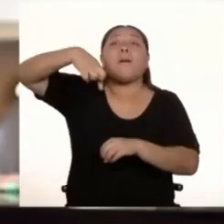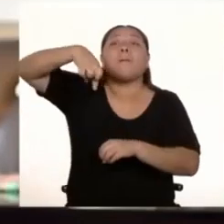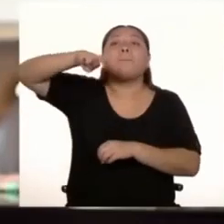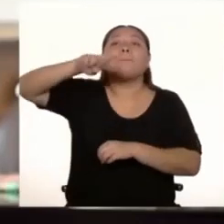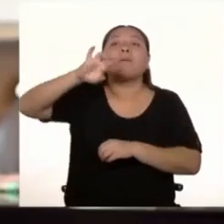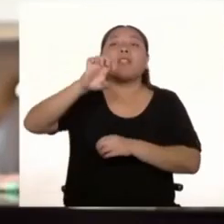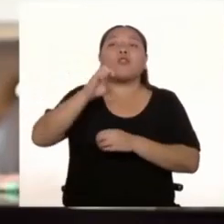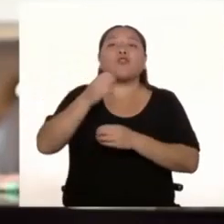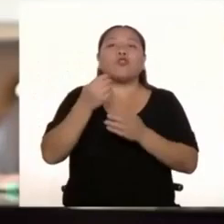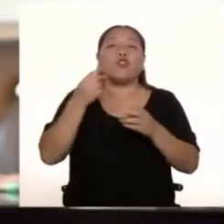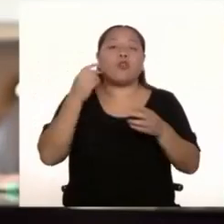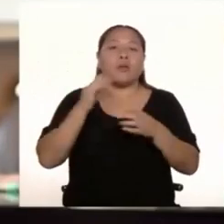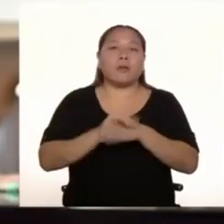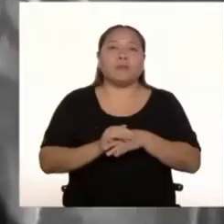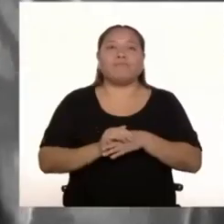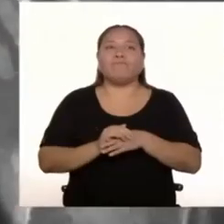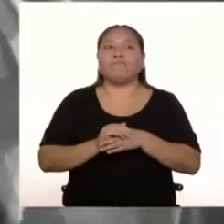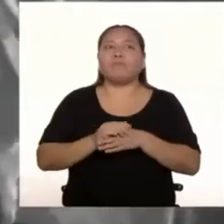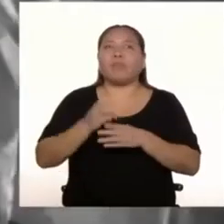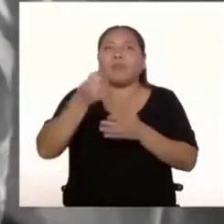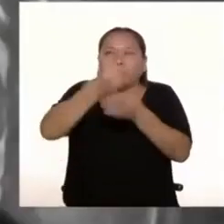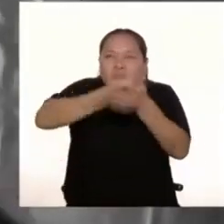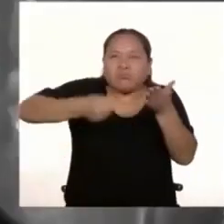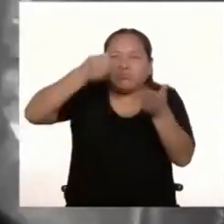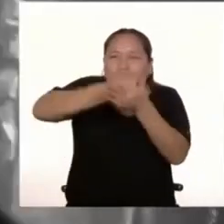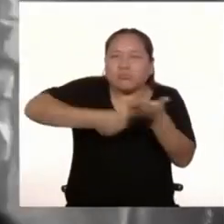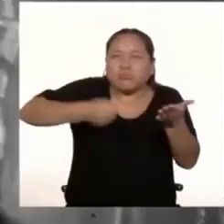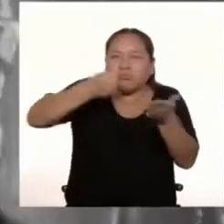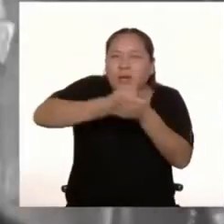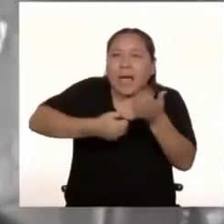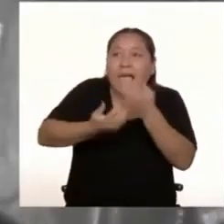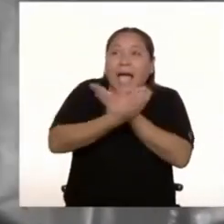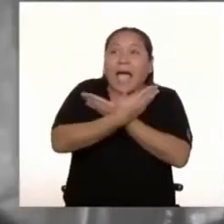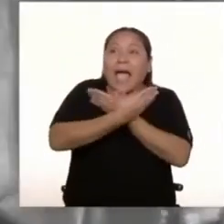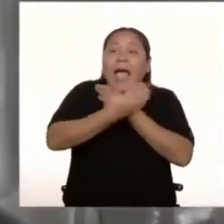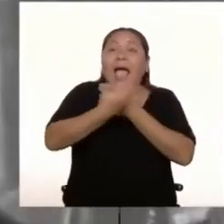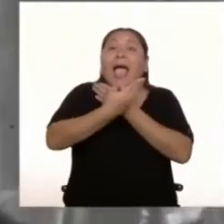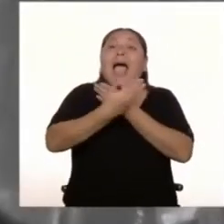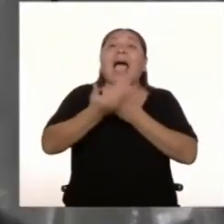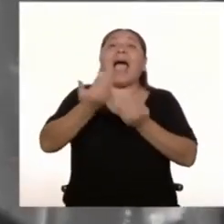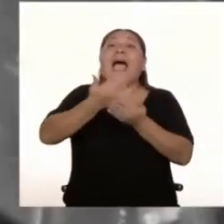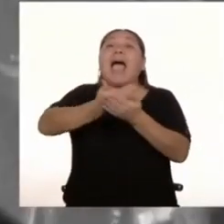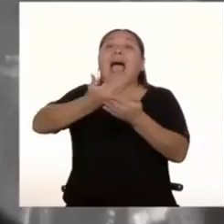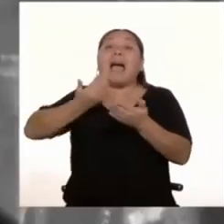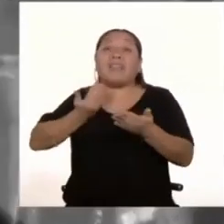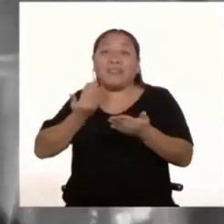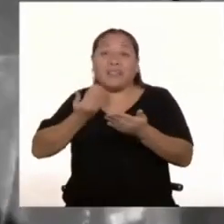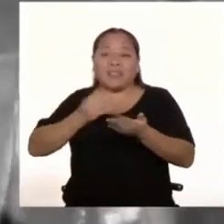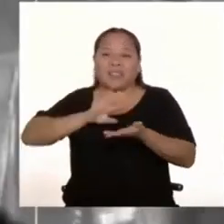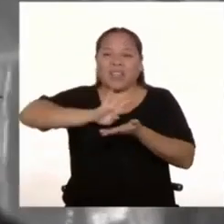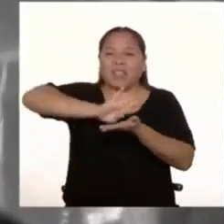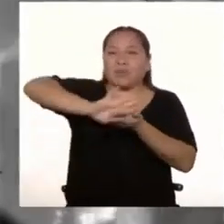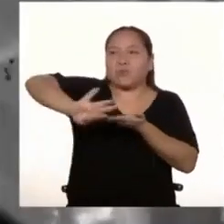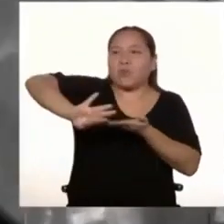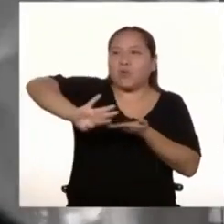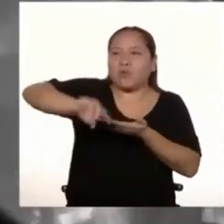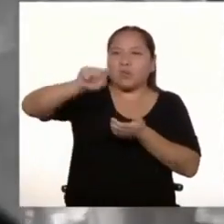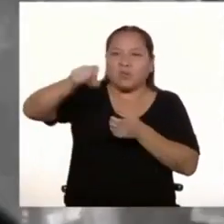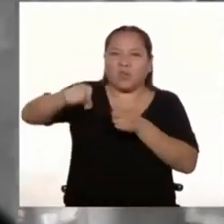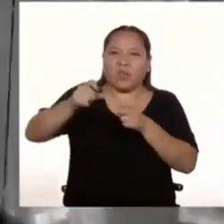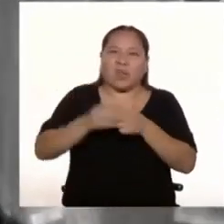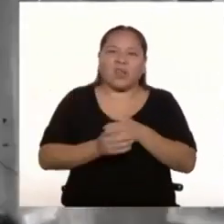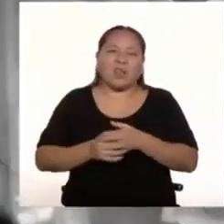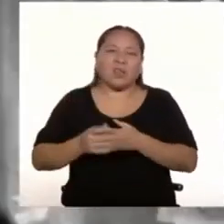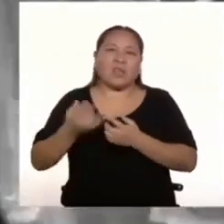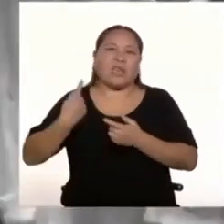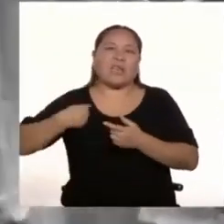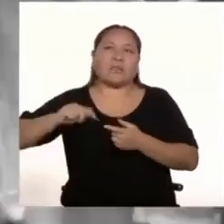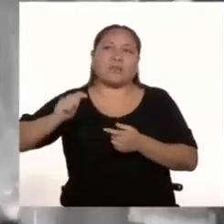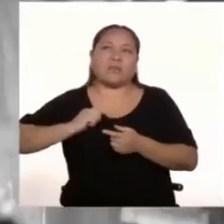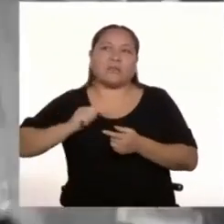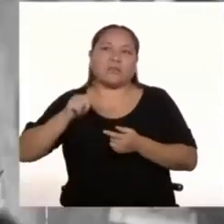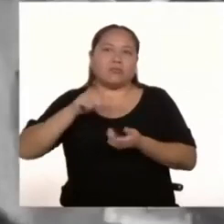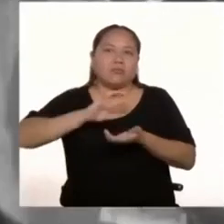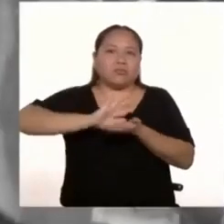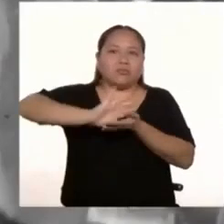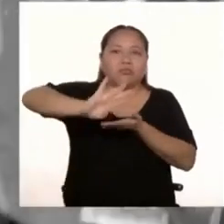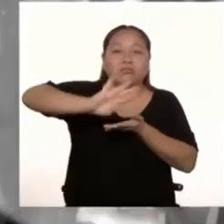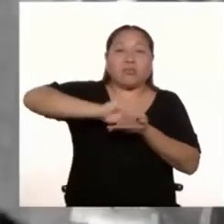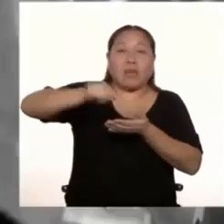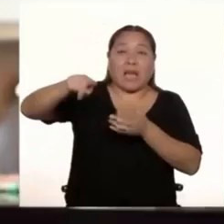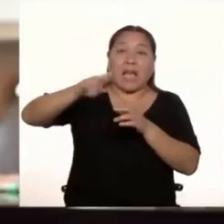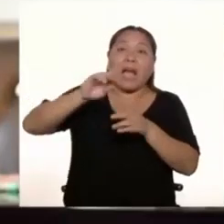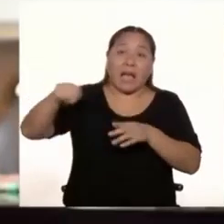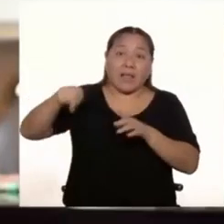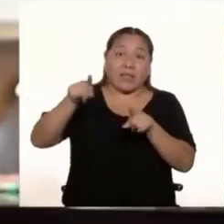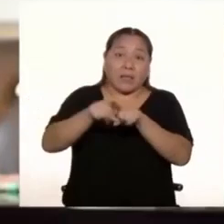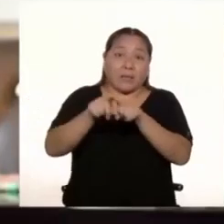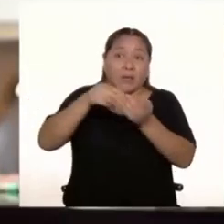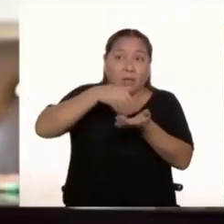haciendo sus reformas, expulsan a los jesuitas, él sale dentro de los expulsados, muy